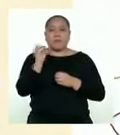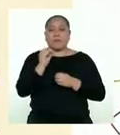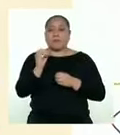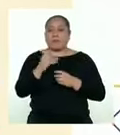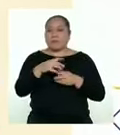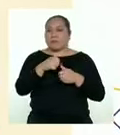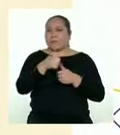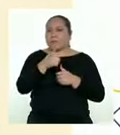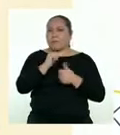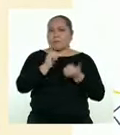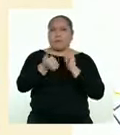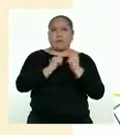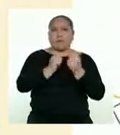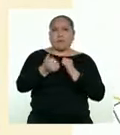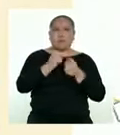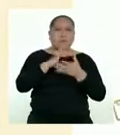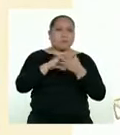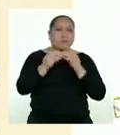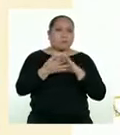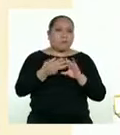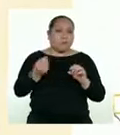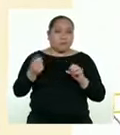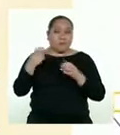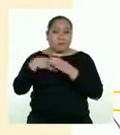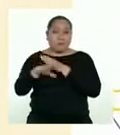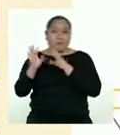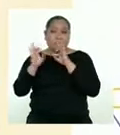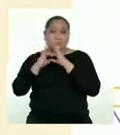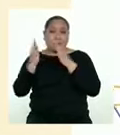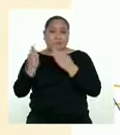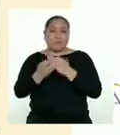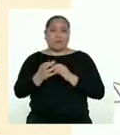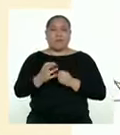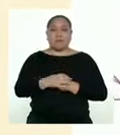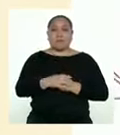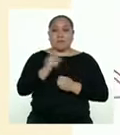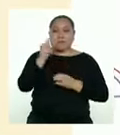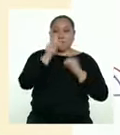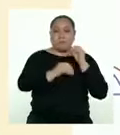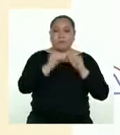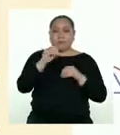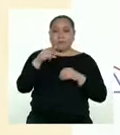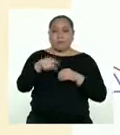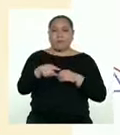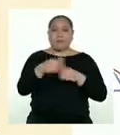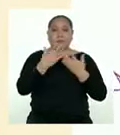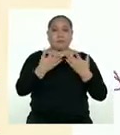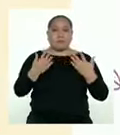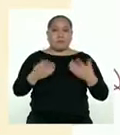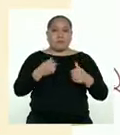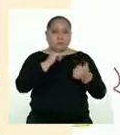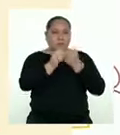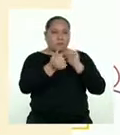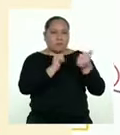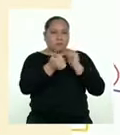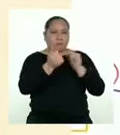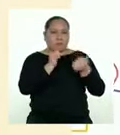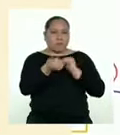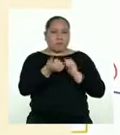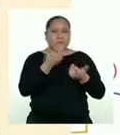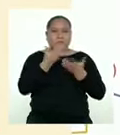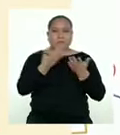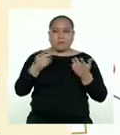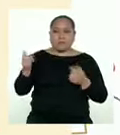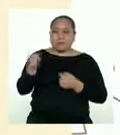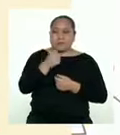familiar como concurso sobre historia u otros temas de interés. Si planteas estas actividades a nivel competitivo, es posible